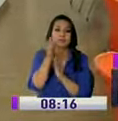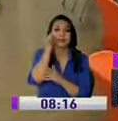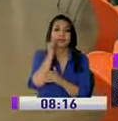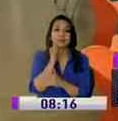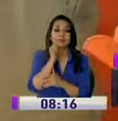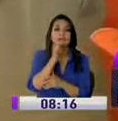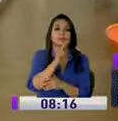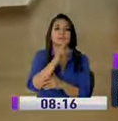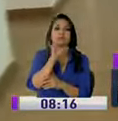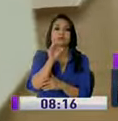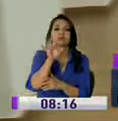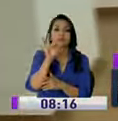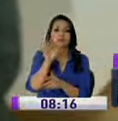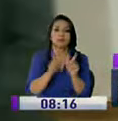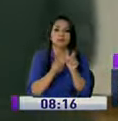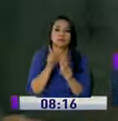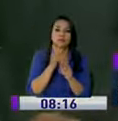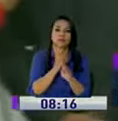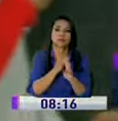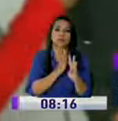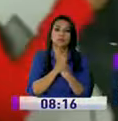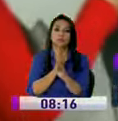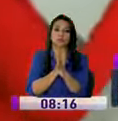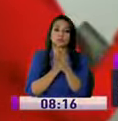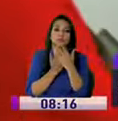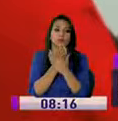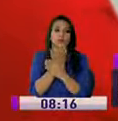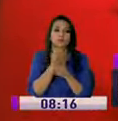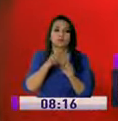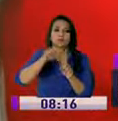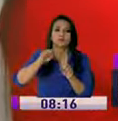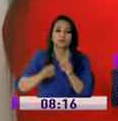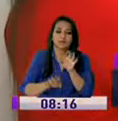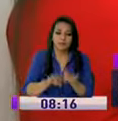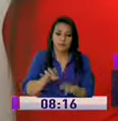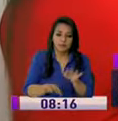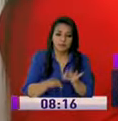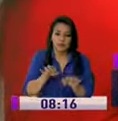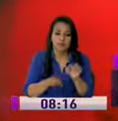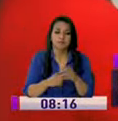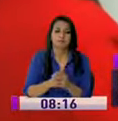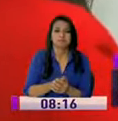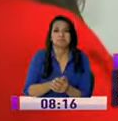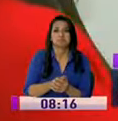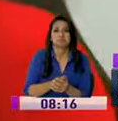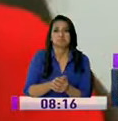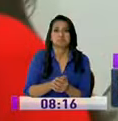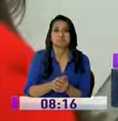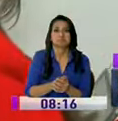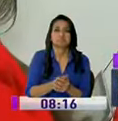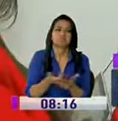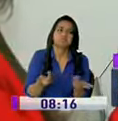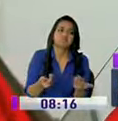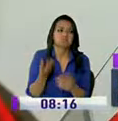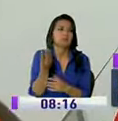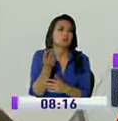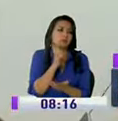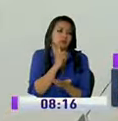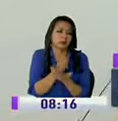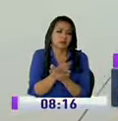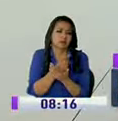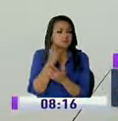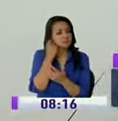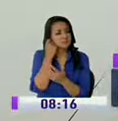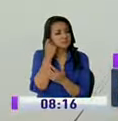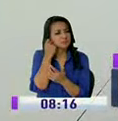tuvimos 389 ciudadanos accediendo a este mecanismo. Es decir, no es una cantidad extraordinaria, no es una cantidad